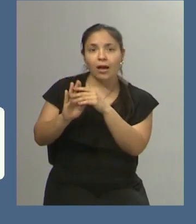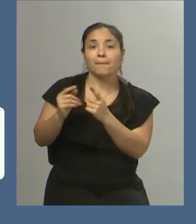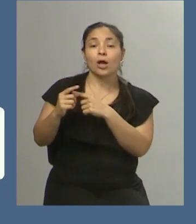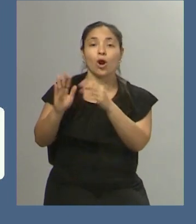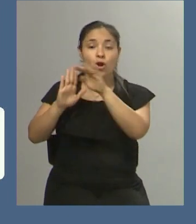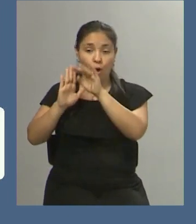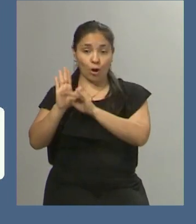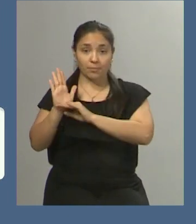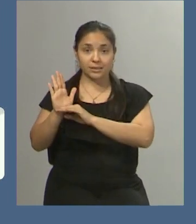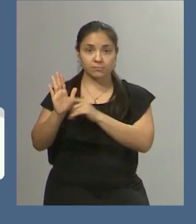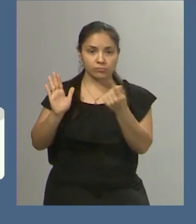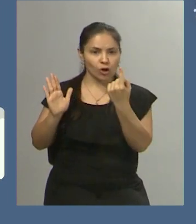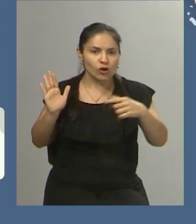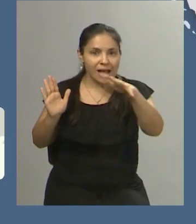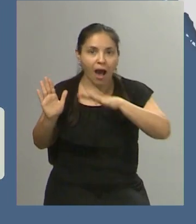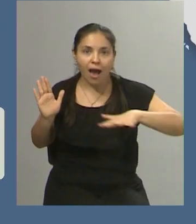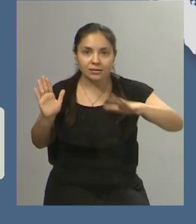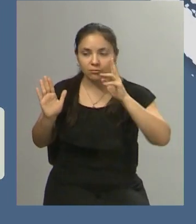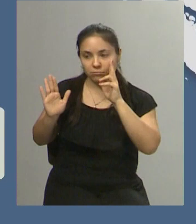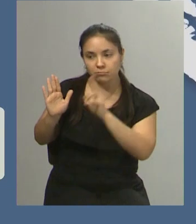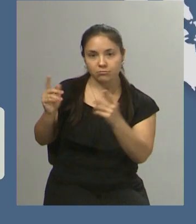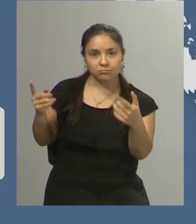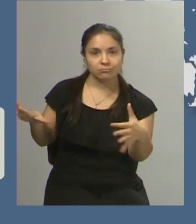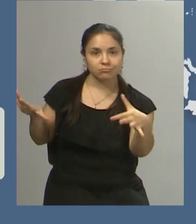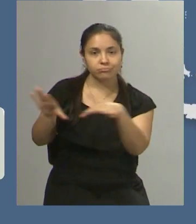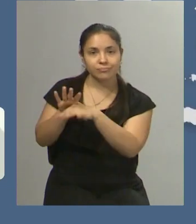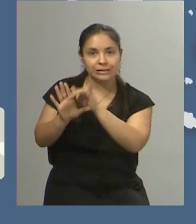reglas. Pero no hace falta ir a